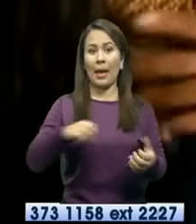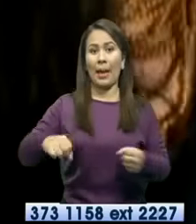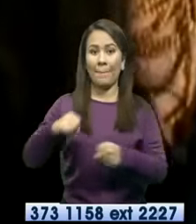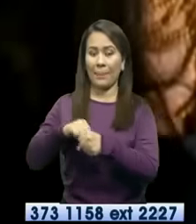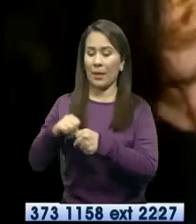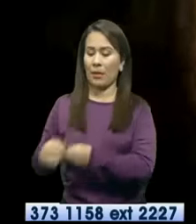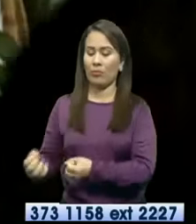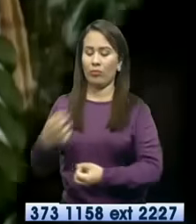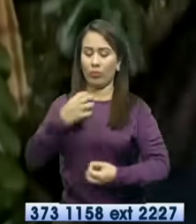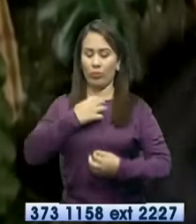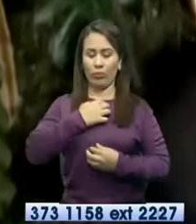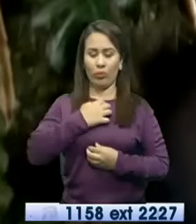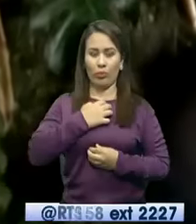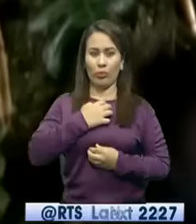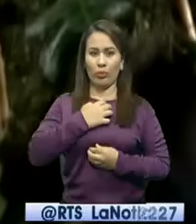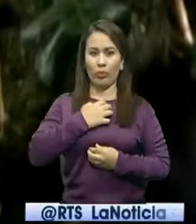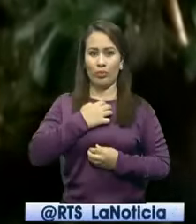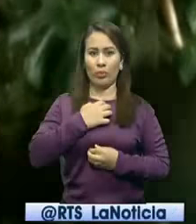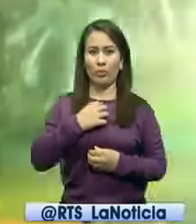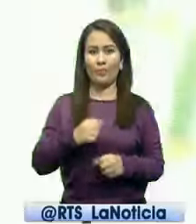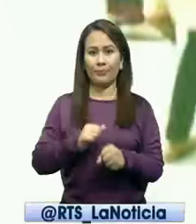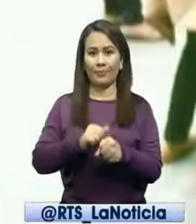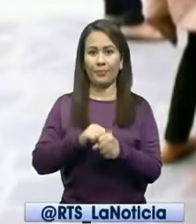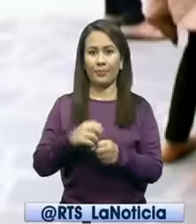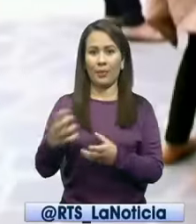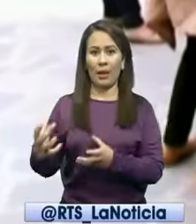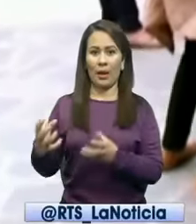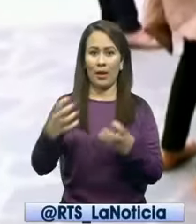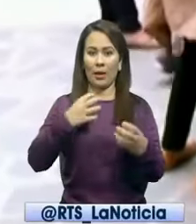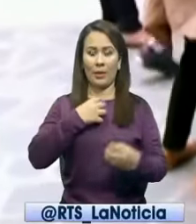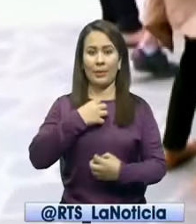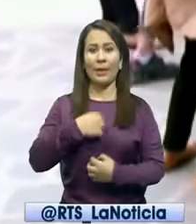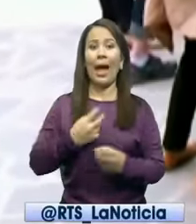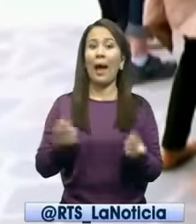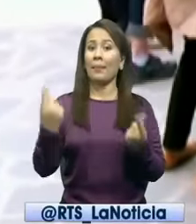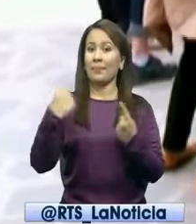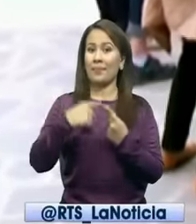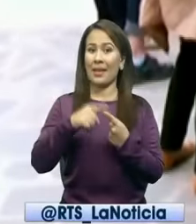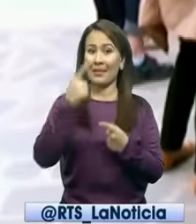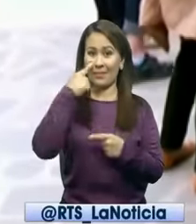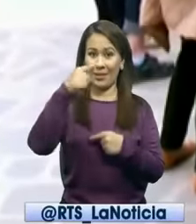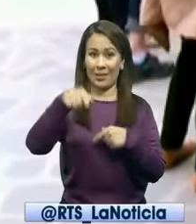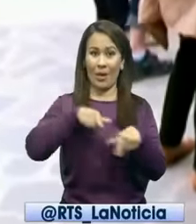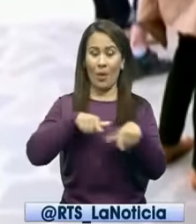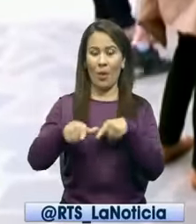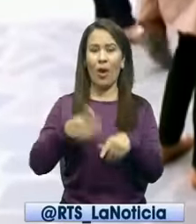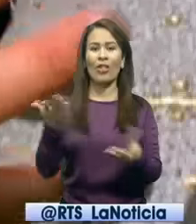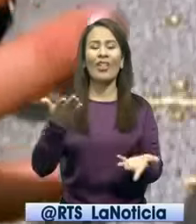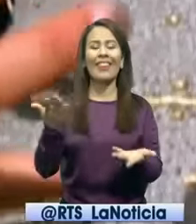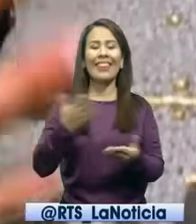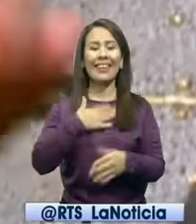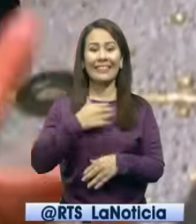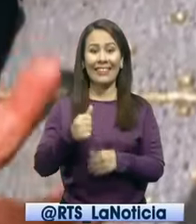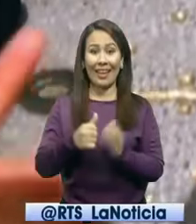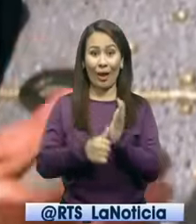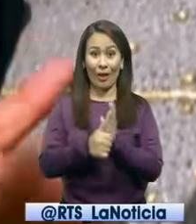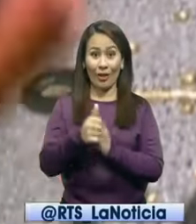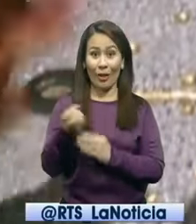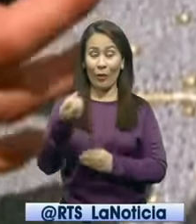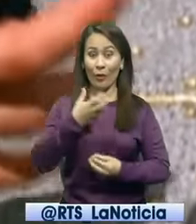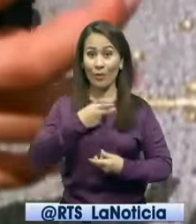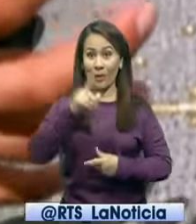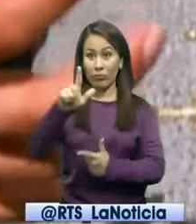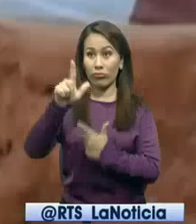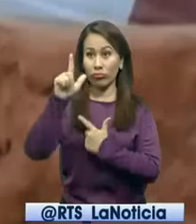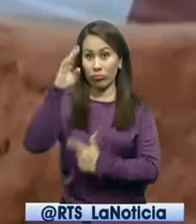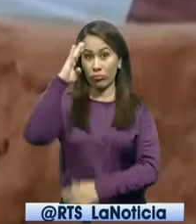su pecho o lo colocaba al final de la lanza. Pero hay más. La característica del museo es que se encuentra según el código utilizado por militares